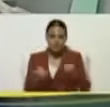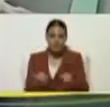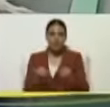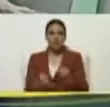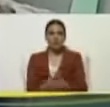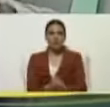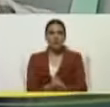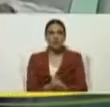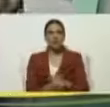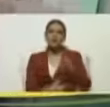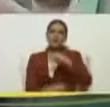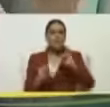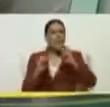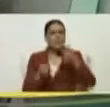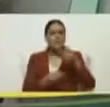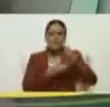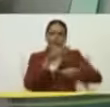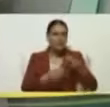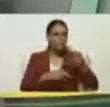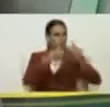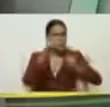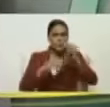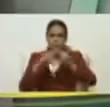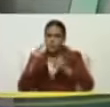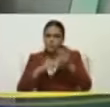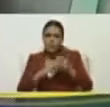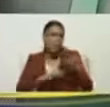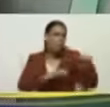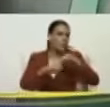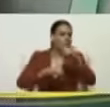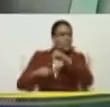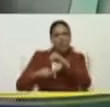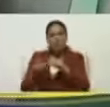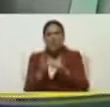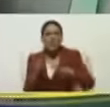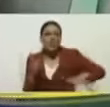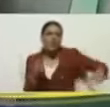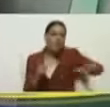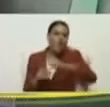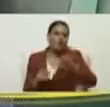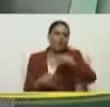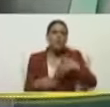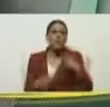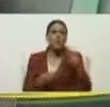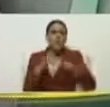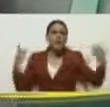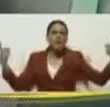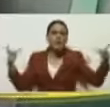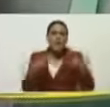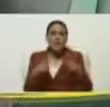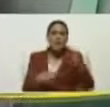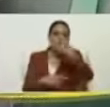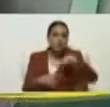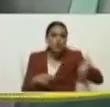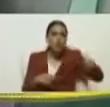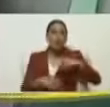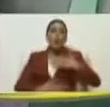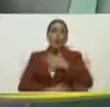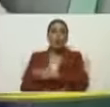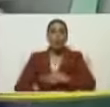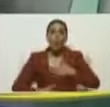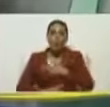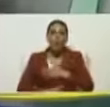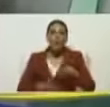parir en la región occidental llanera, un lugar para poder vernos y que llegaran todos